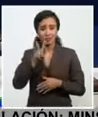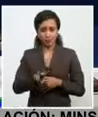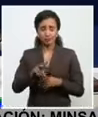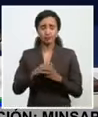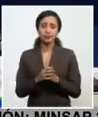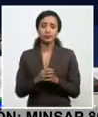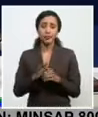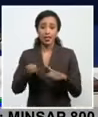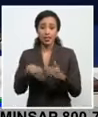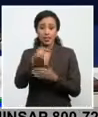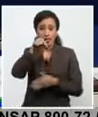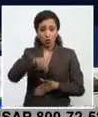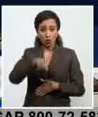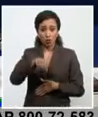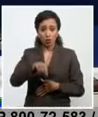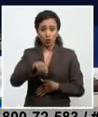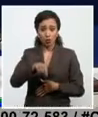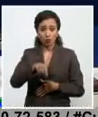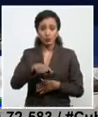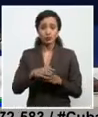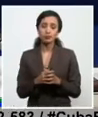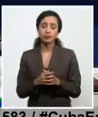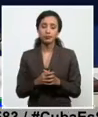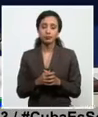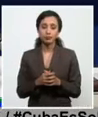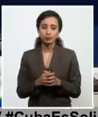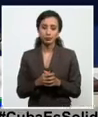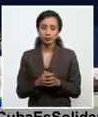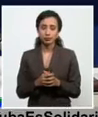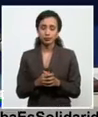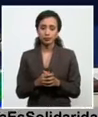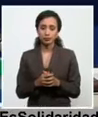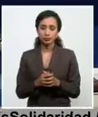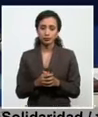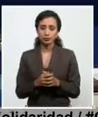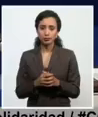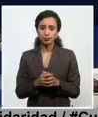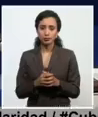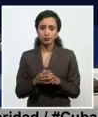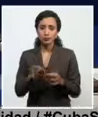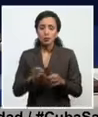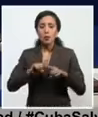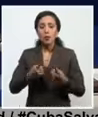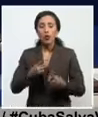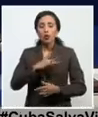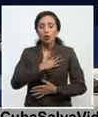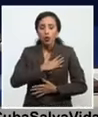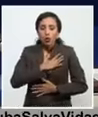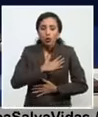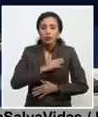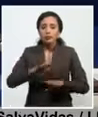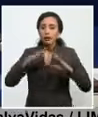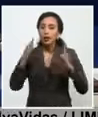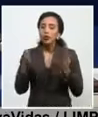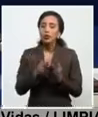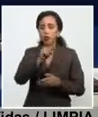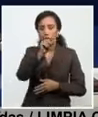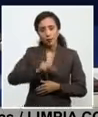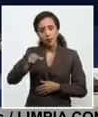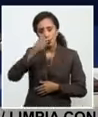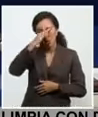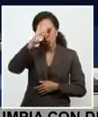el día de hoy, por lo que significa desde el punto de vista de dolor humano, de dolor para todos los cubanos,